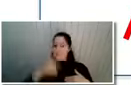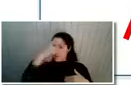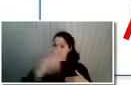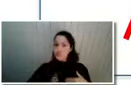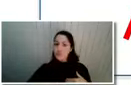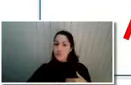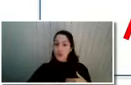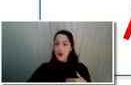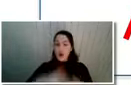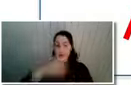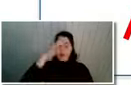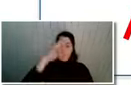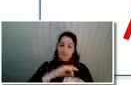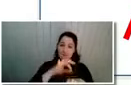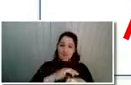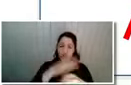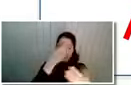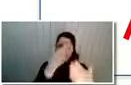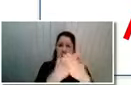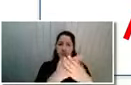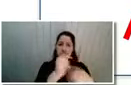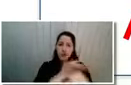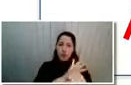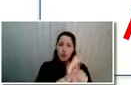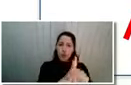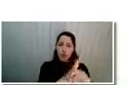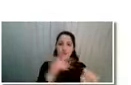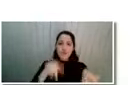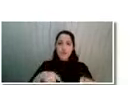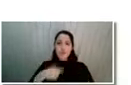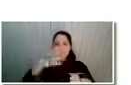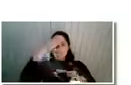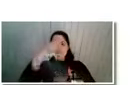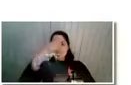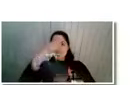está frente a un virus SARS-CoV-2.